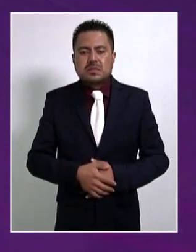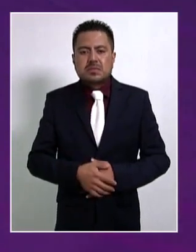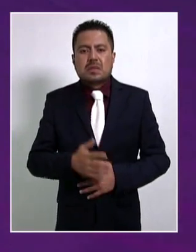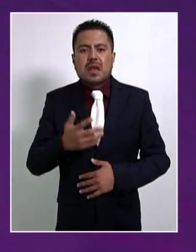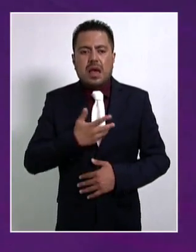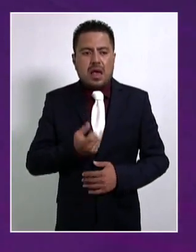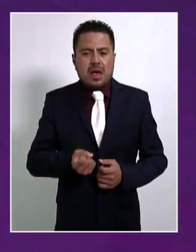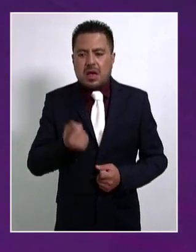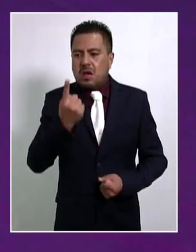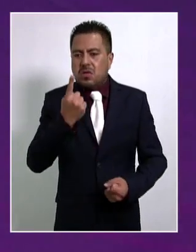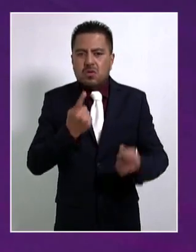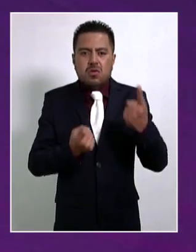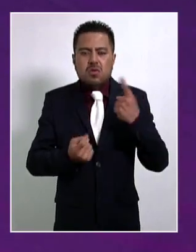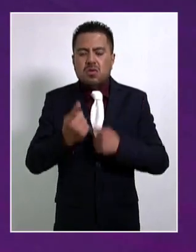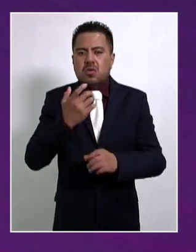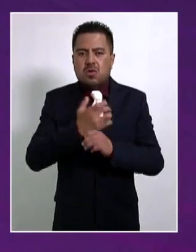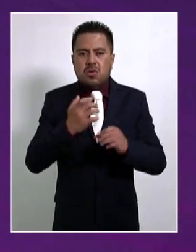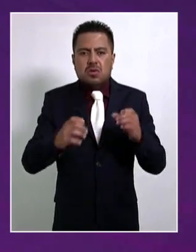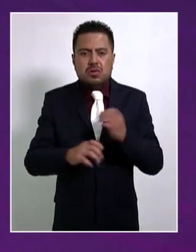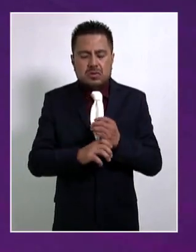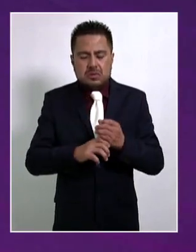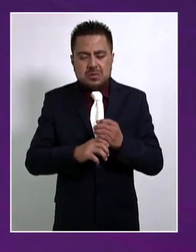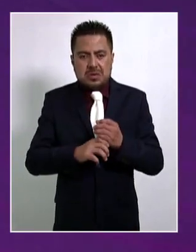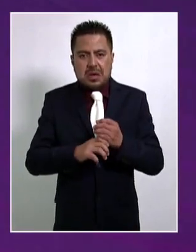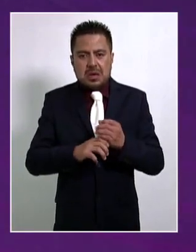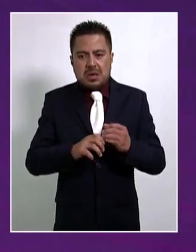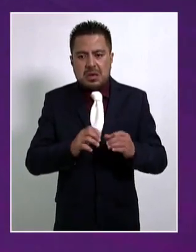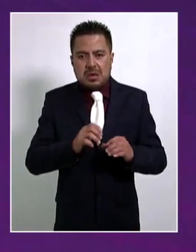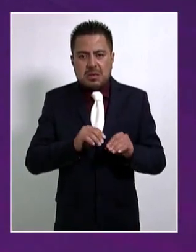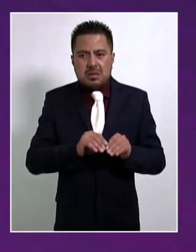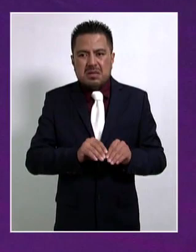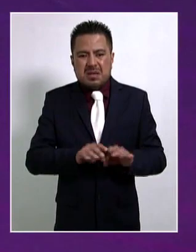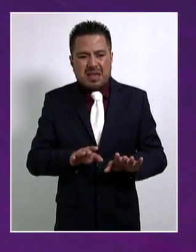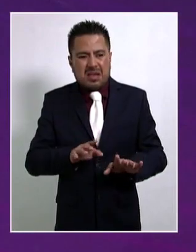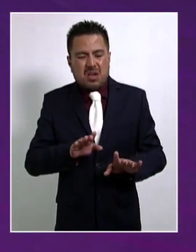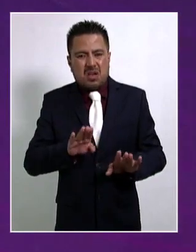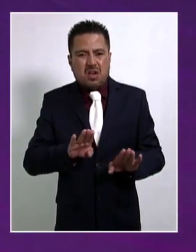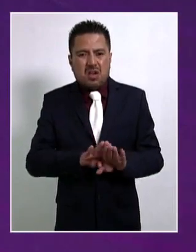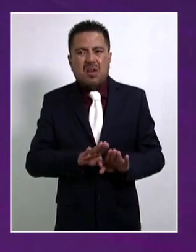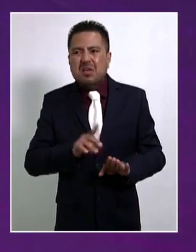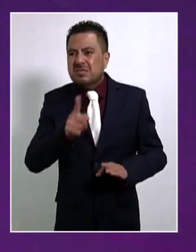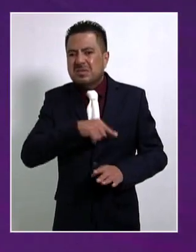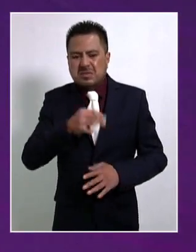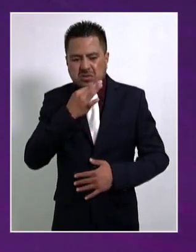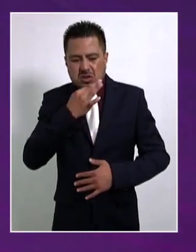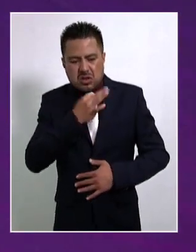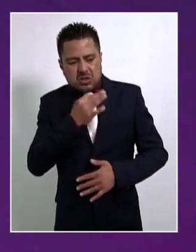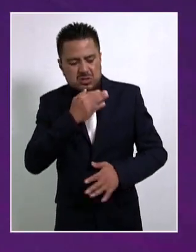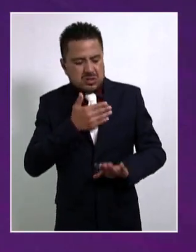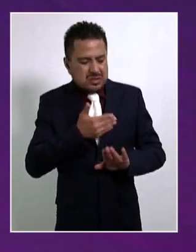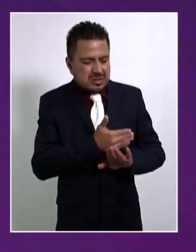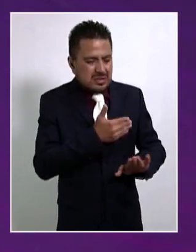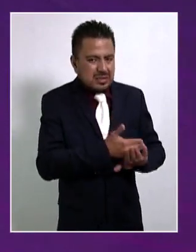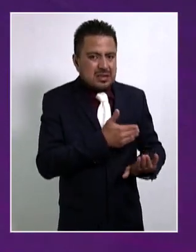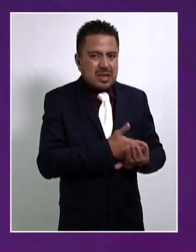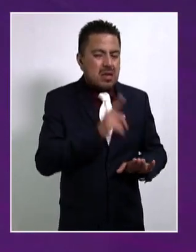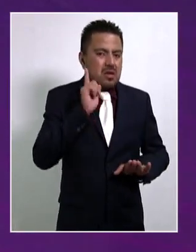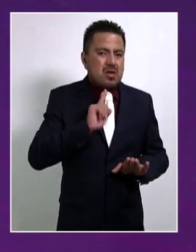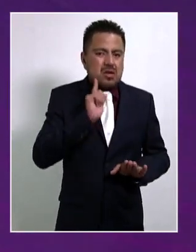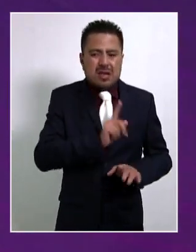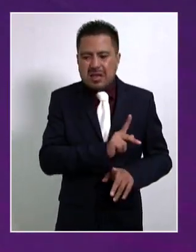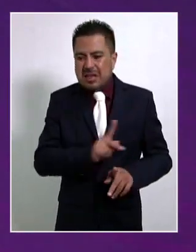hay algunas cosas que se magnifican. Por ejemplo, el acoso. El acoso es muy diferente hacia una